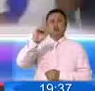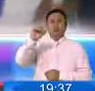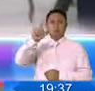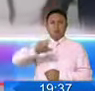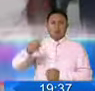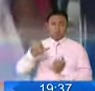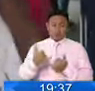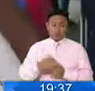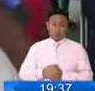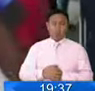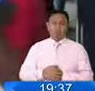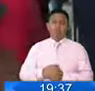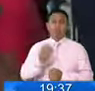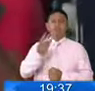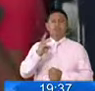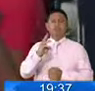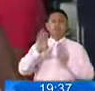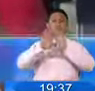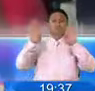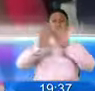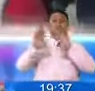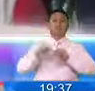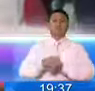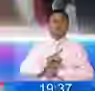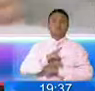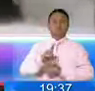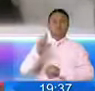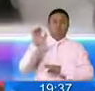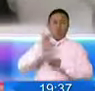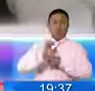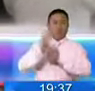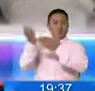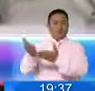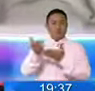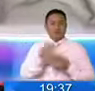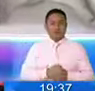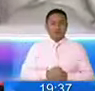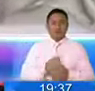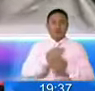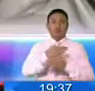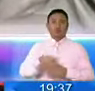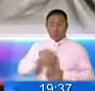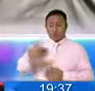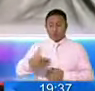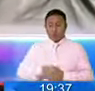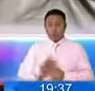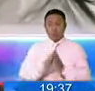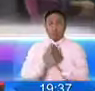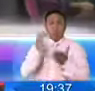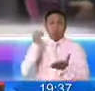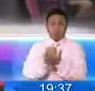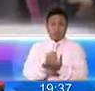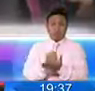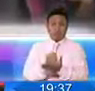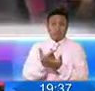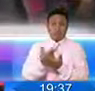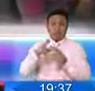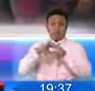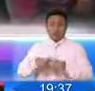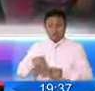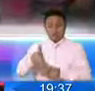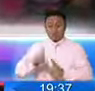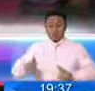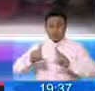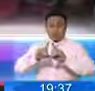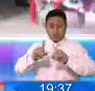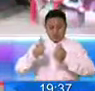día. 16 ventanillas en Migración Ecuador les dan la bienvenida e incluso funcionarios les reciben en las afueras para sellar los pasaportes luego de verificar los datos en